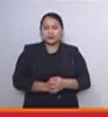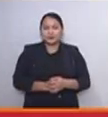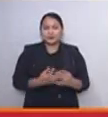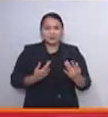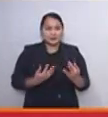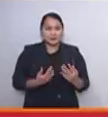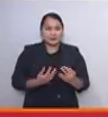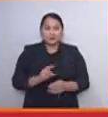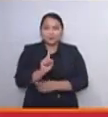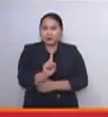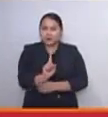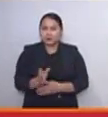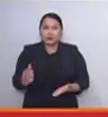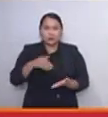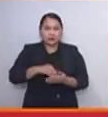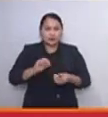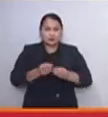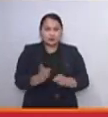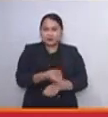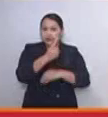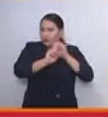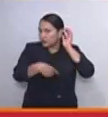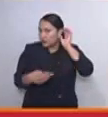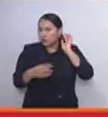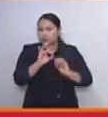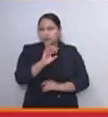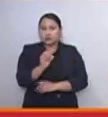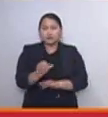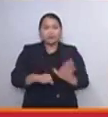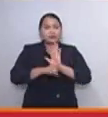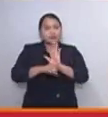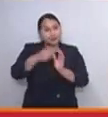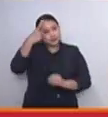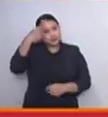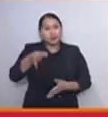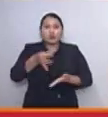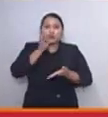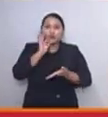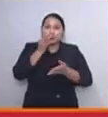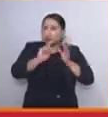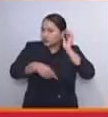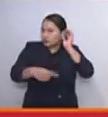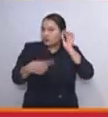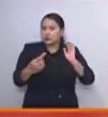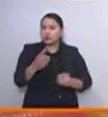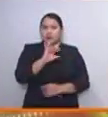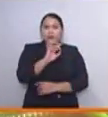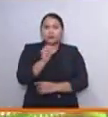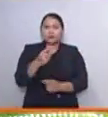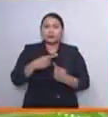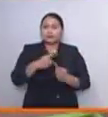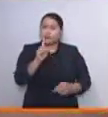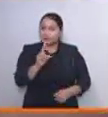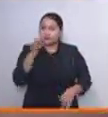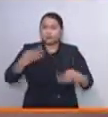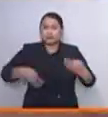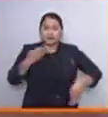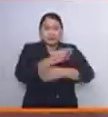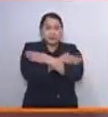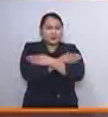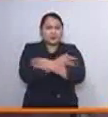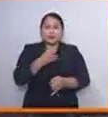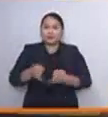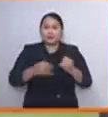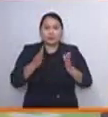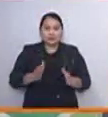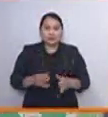Y este es el 1, número ganador para la diaria 80 con su símbolo de sueños café. Y para más uno, 80 más uno. Muchas felicidades. Jugadores, espero